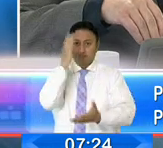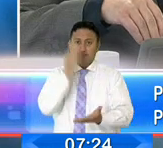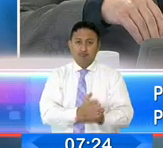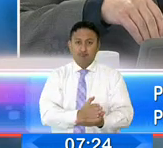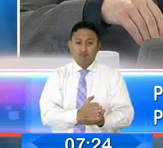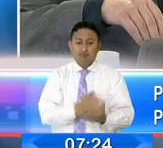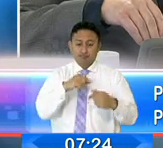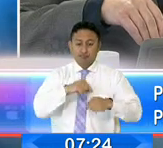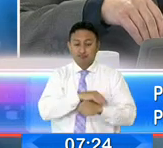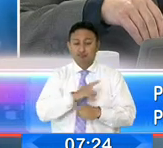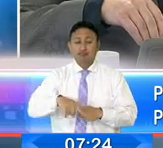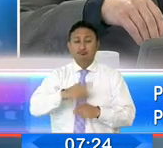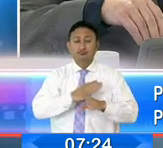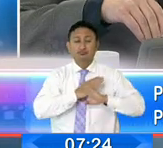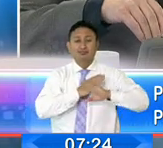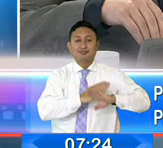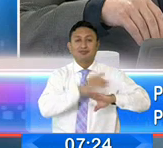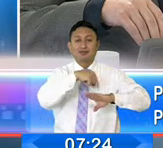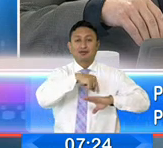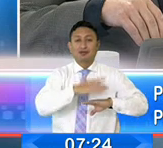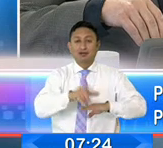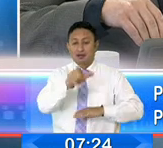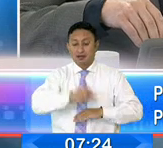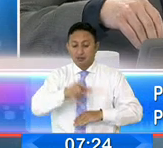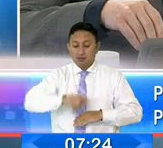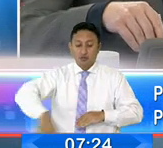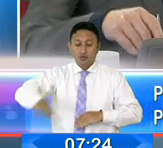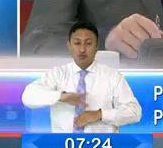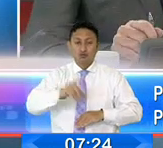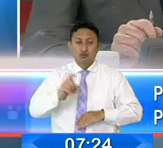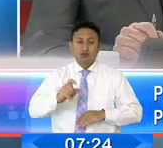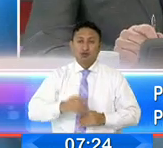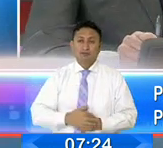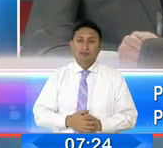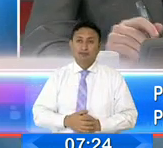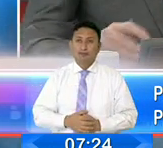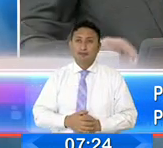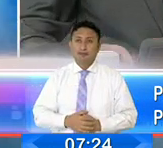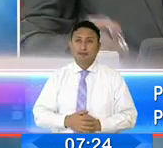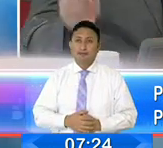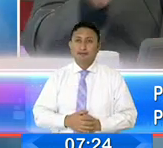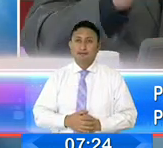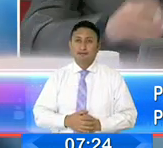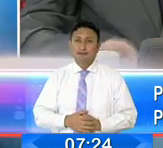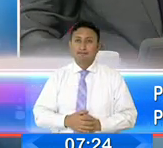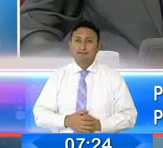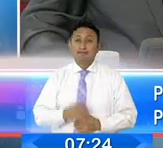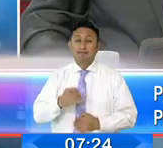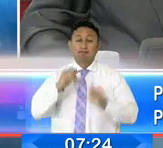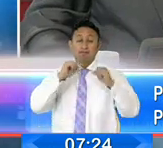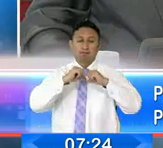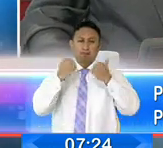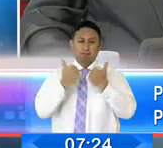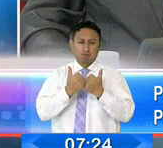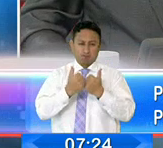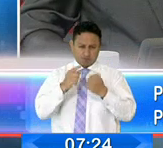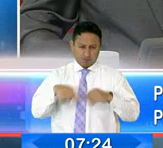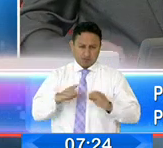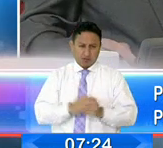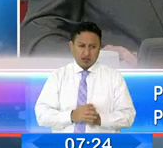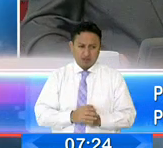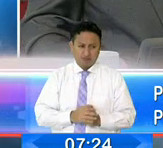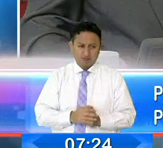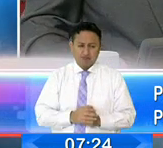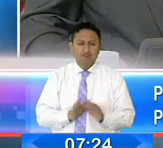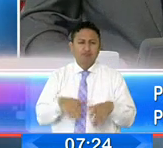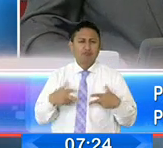en procura de la defensa de los intereses de las grandes mayorías en el país. Asambleísta, yendo a eso mismo, ¿cómo hacemos con el